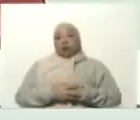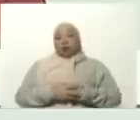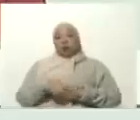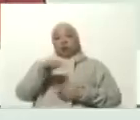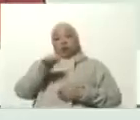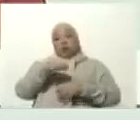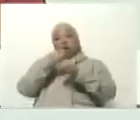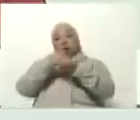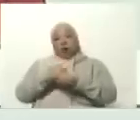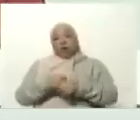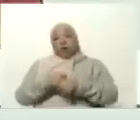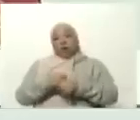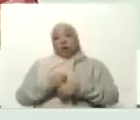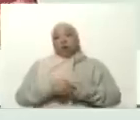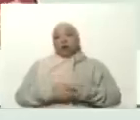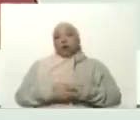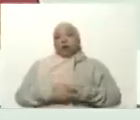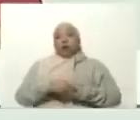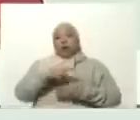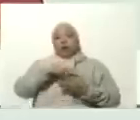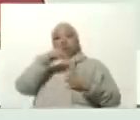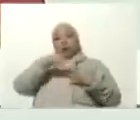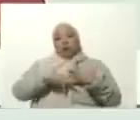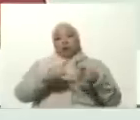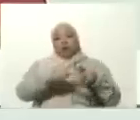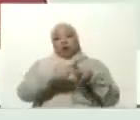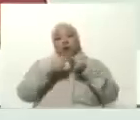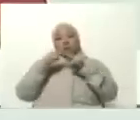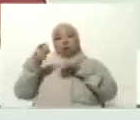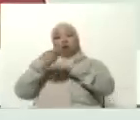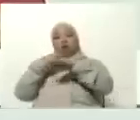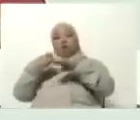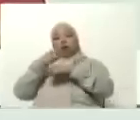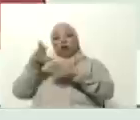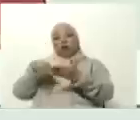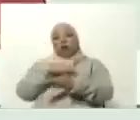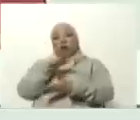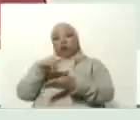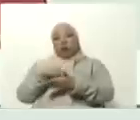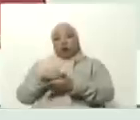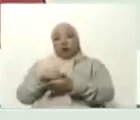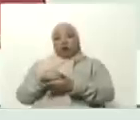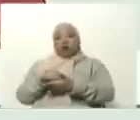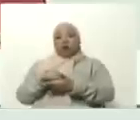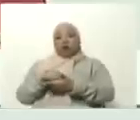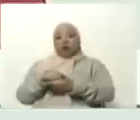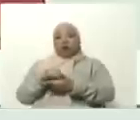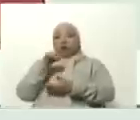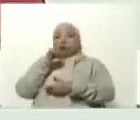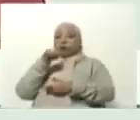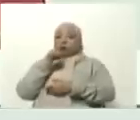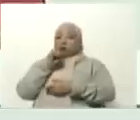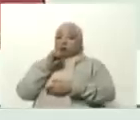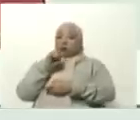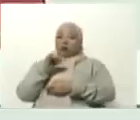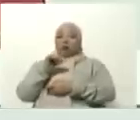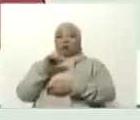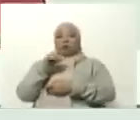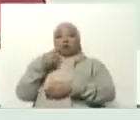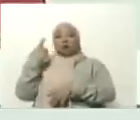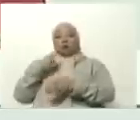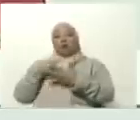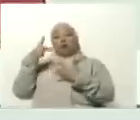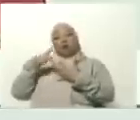aquí esperando que ellos cumplan. Los proyectos los entregó el gobierno nacional como corresponde. Los proyectos